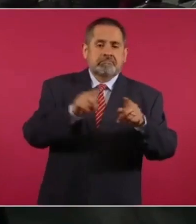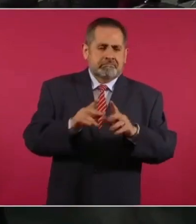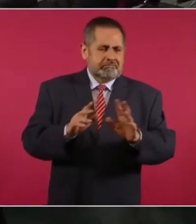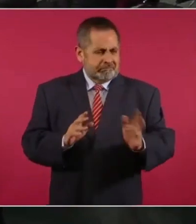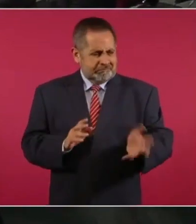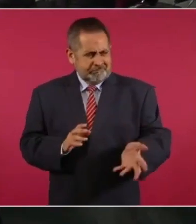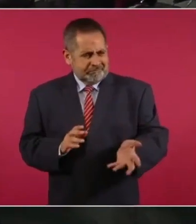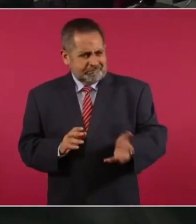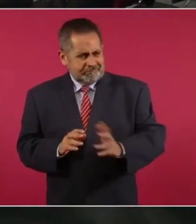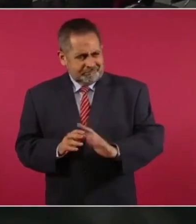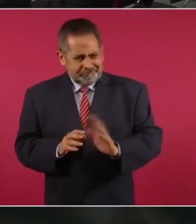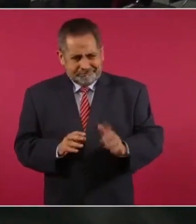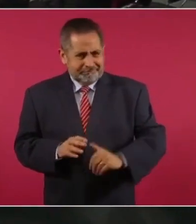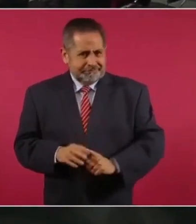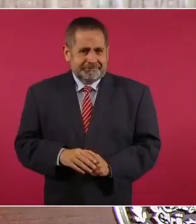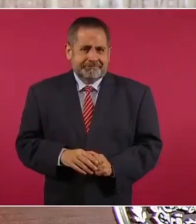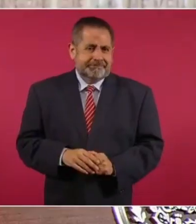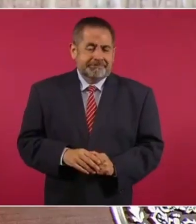cuando